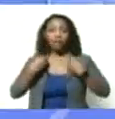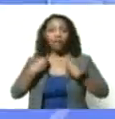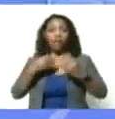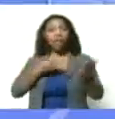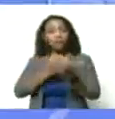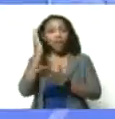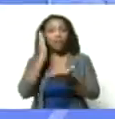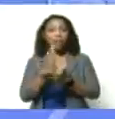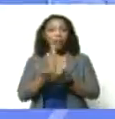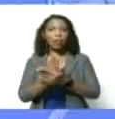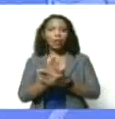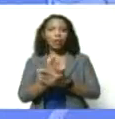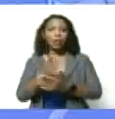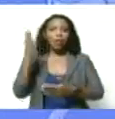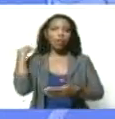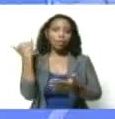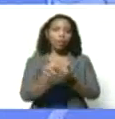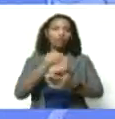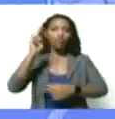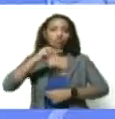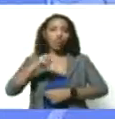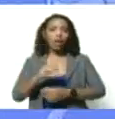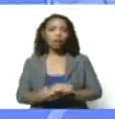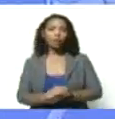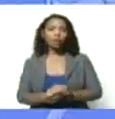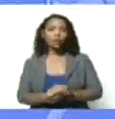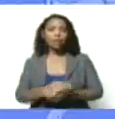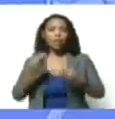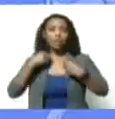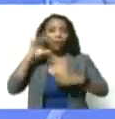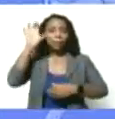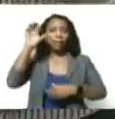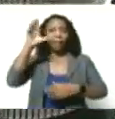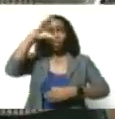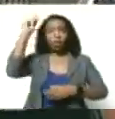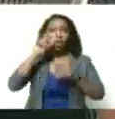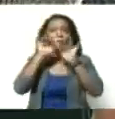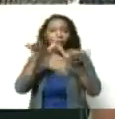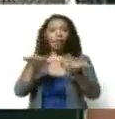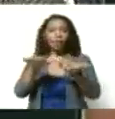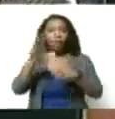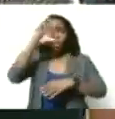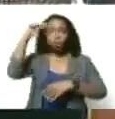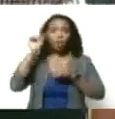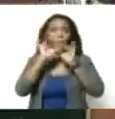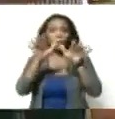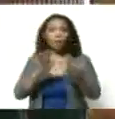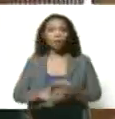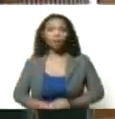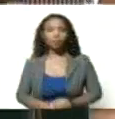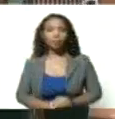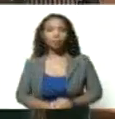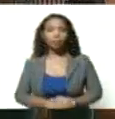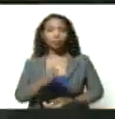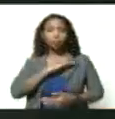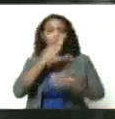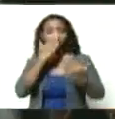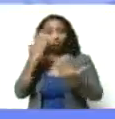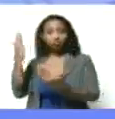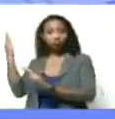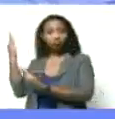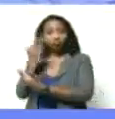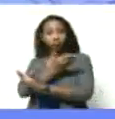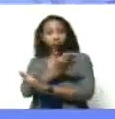Leale siempre. Que viva la patria. Dios me lo bendiga. Dios me lo bendiga. Tenían ustedes allí